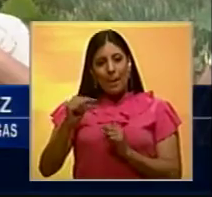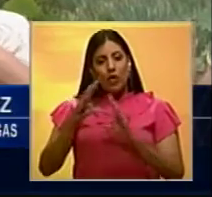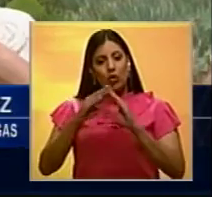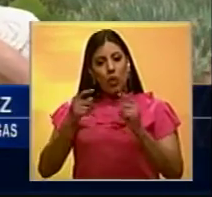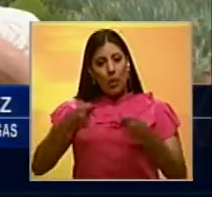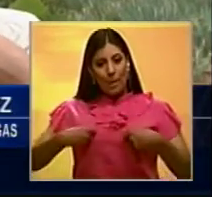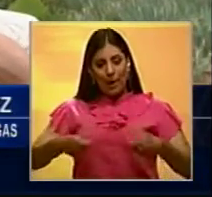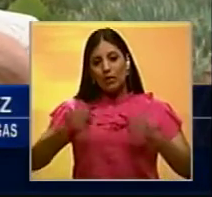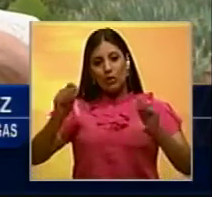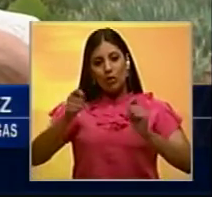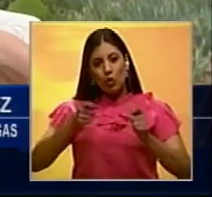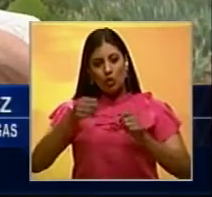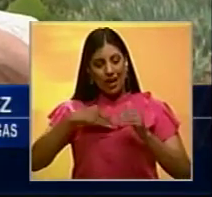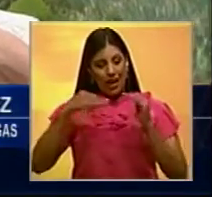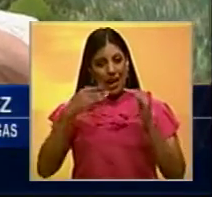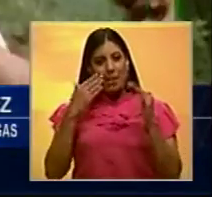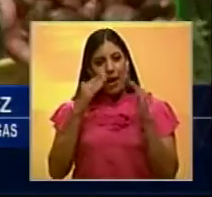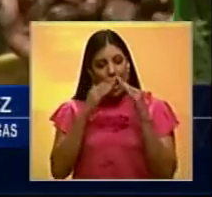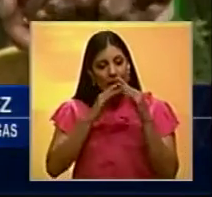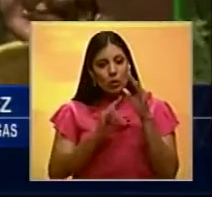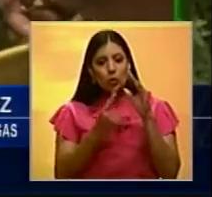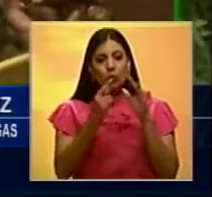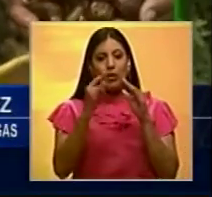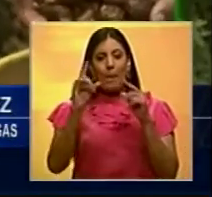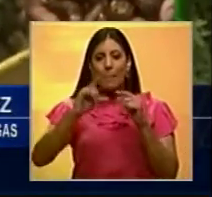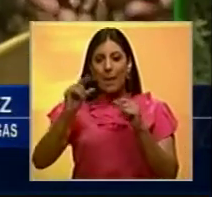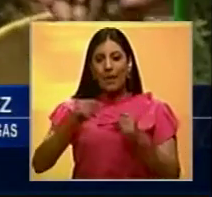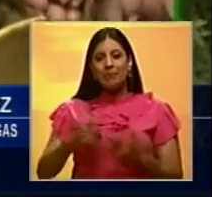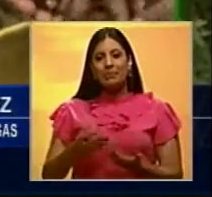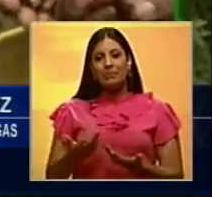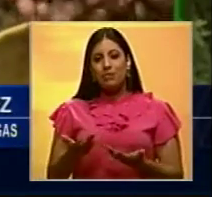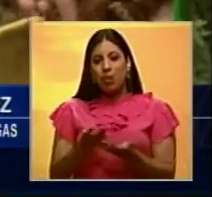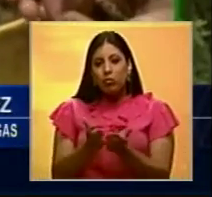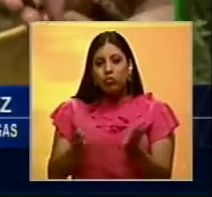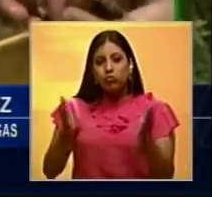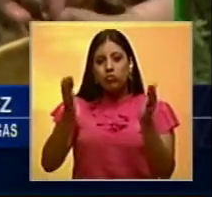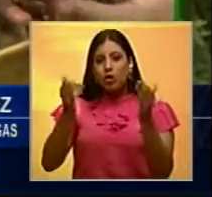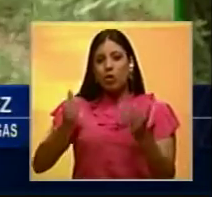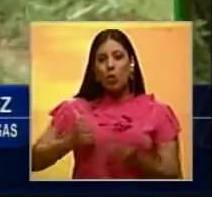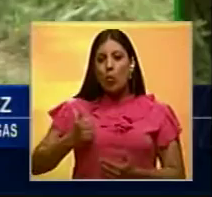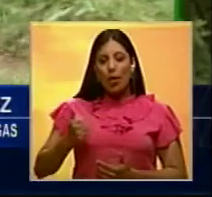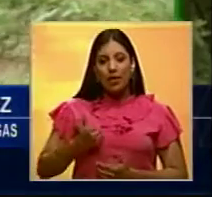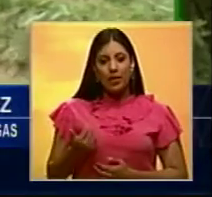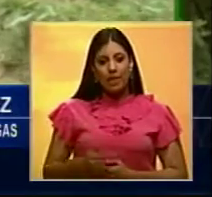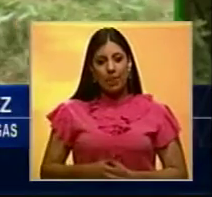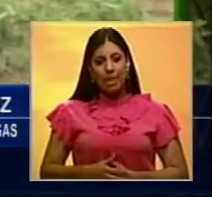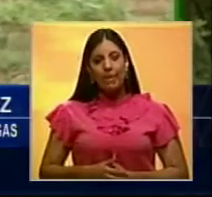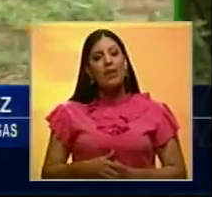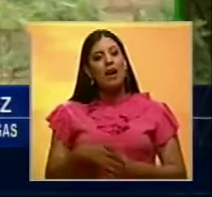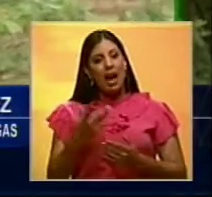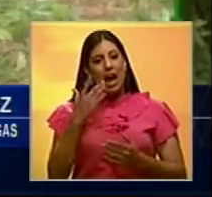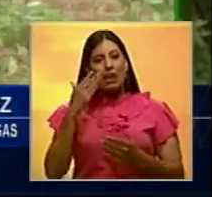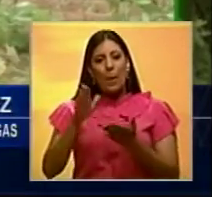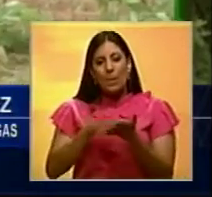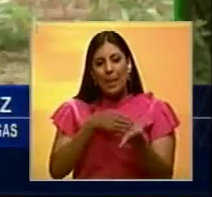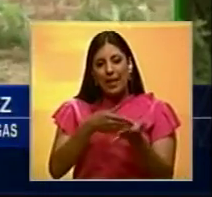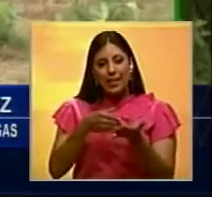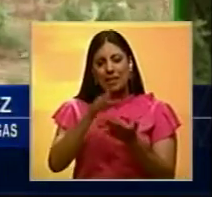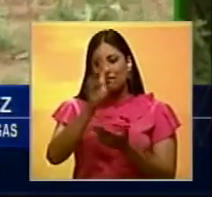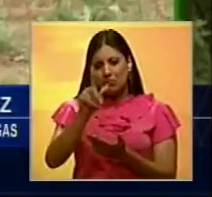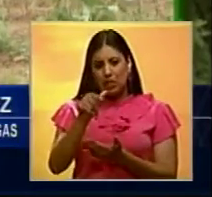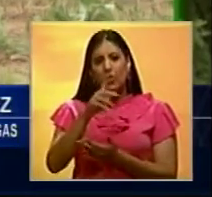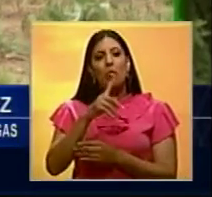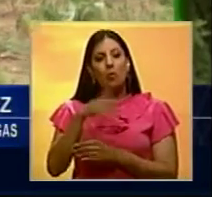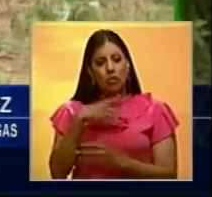plata sembrando en sus hogares, en potes, en cualquier lado, en una perola de mantequilla y así